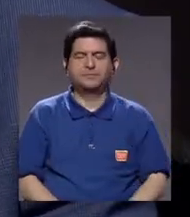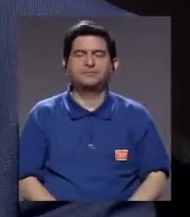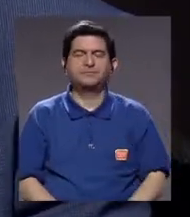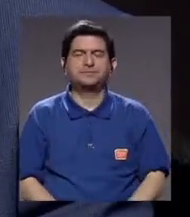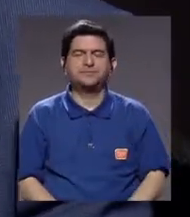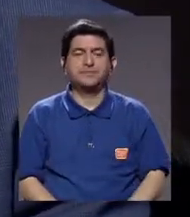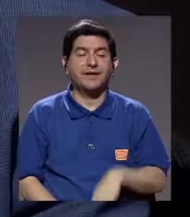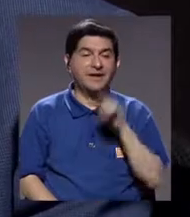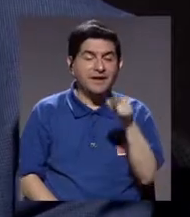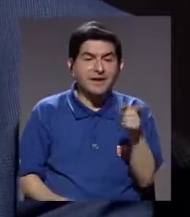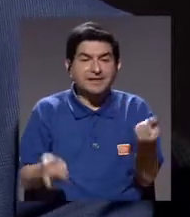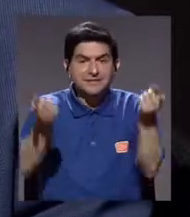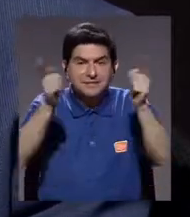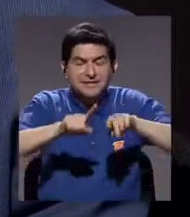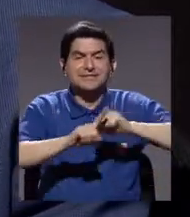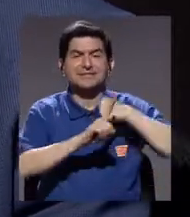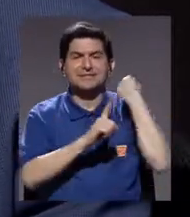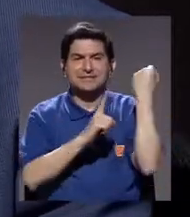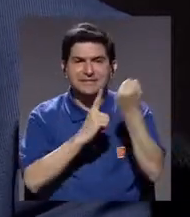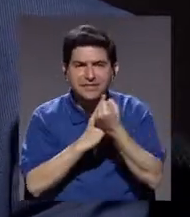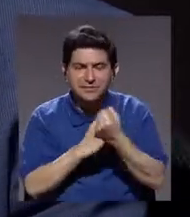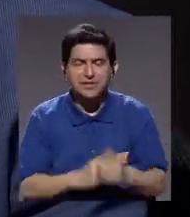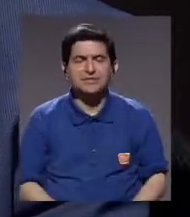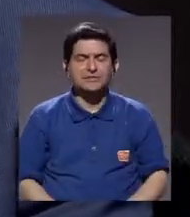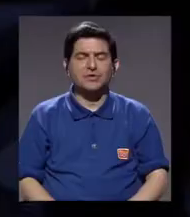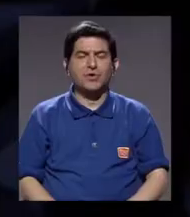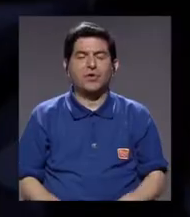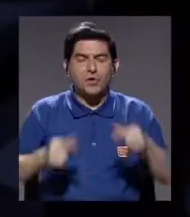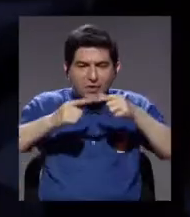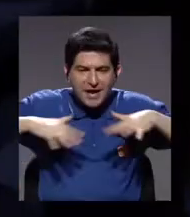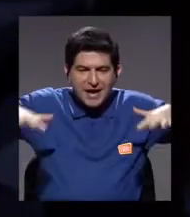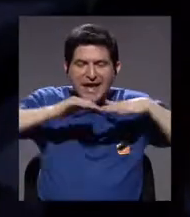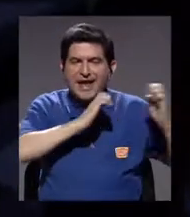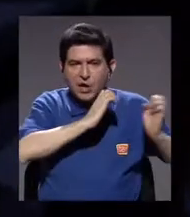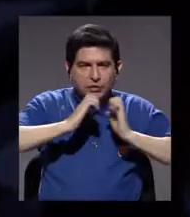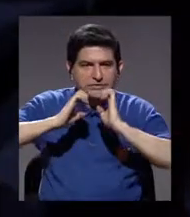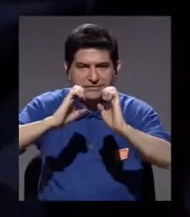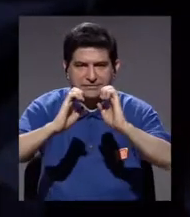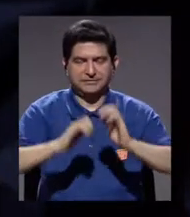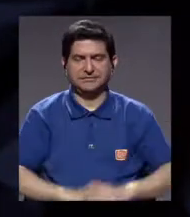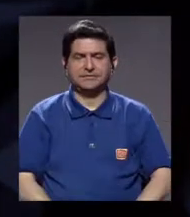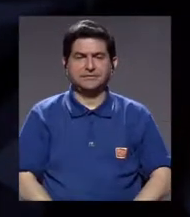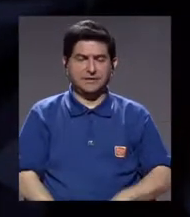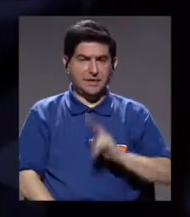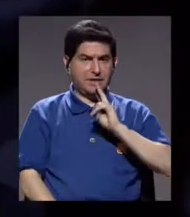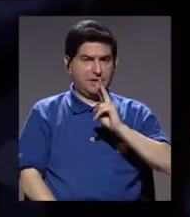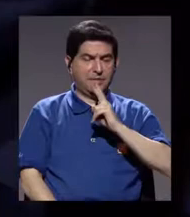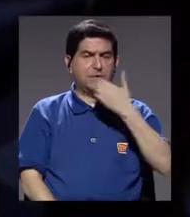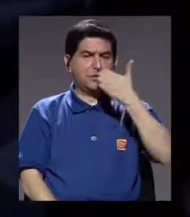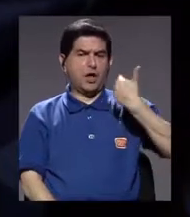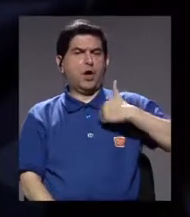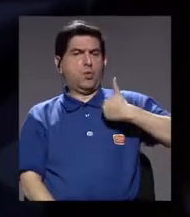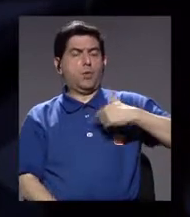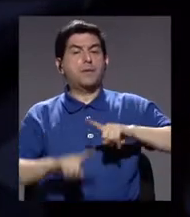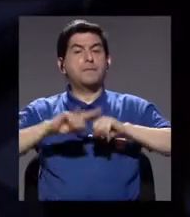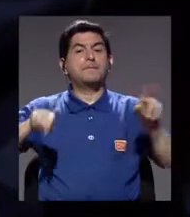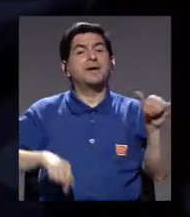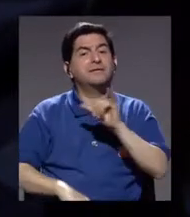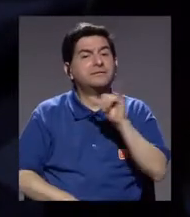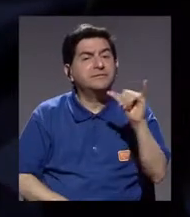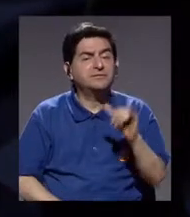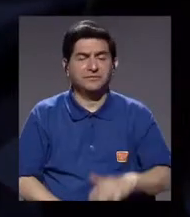Entonces, es una situación geoestratégica, en realidad privilegiado, pero